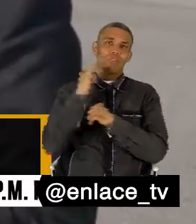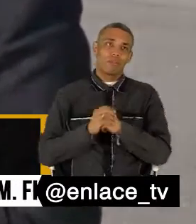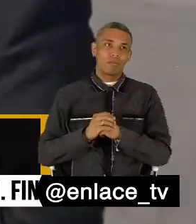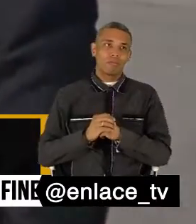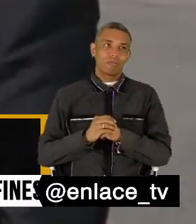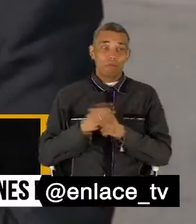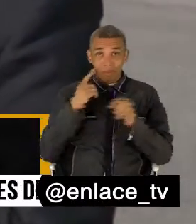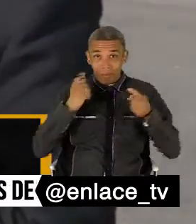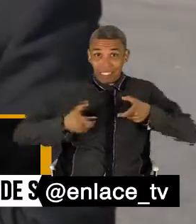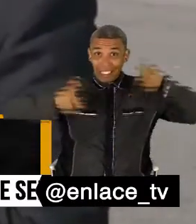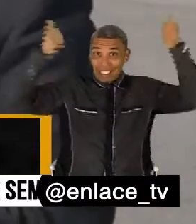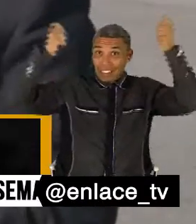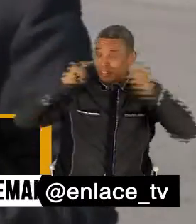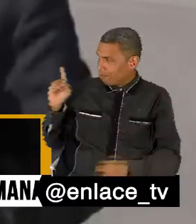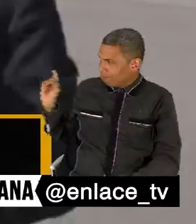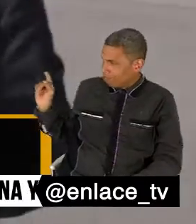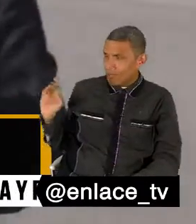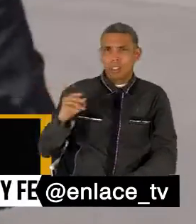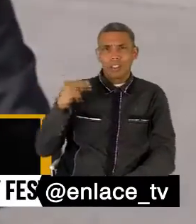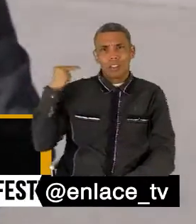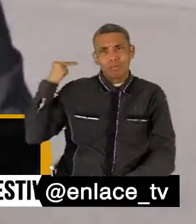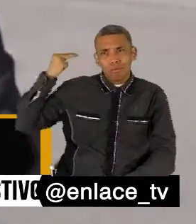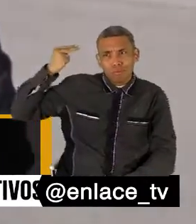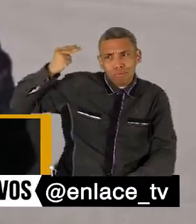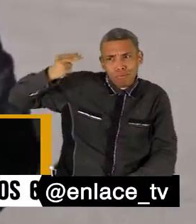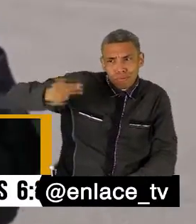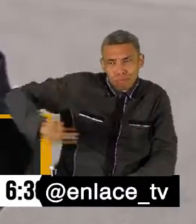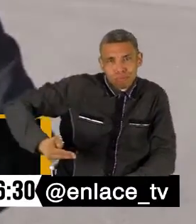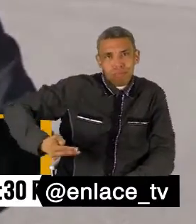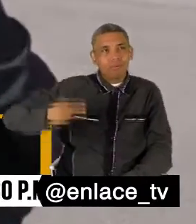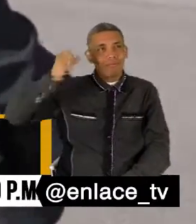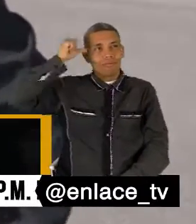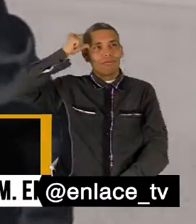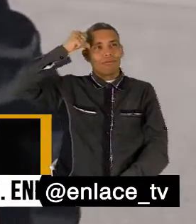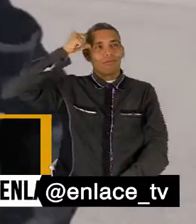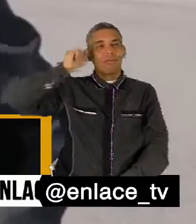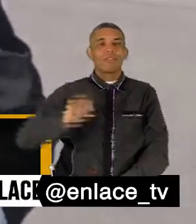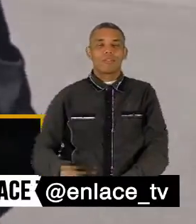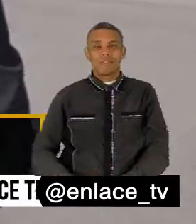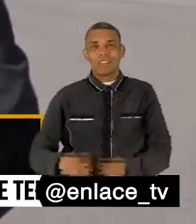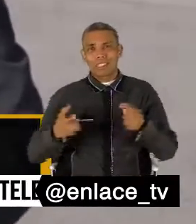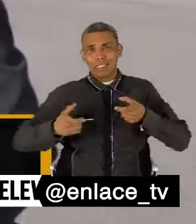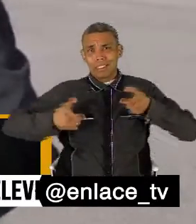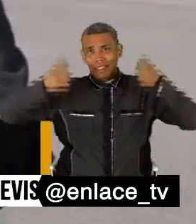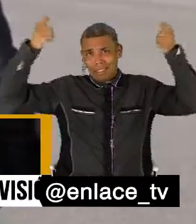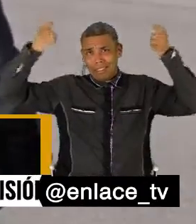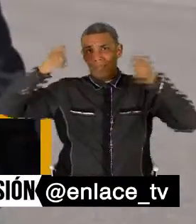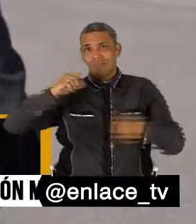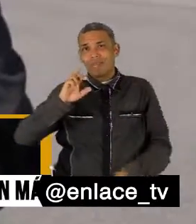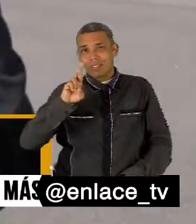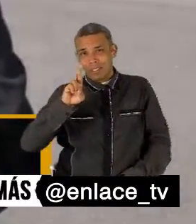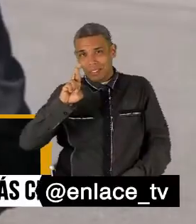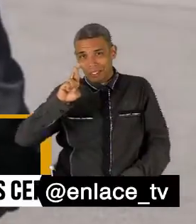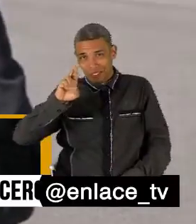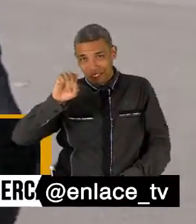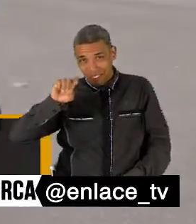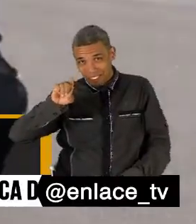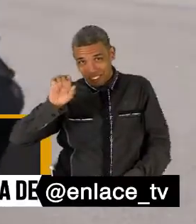estadio. Tiene mucha historia este escenario deportivo para nuestro país, el Rose Bowl de Pasadena, en Los Ángeles,